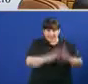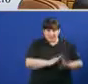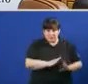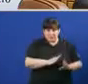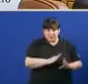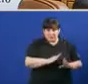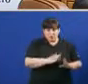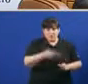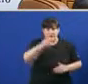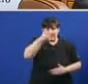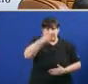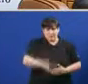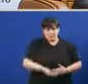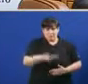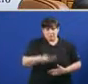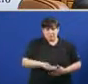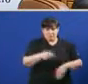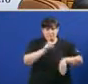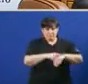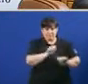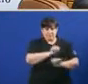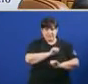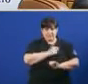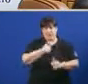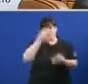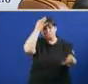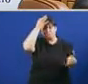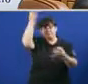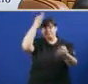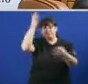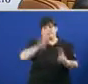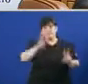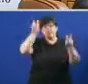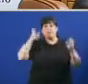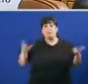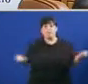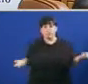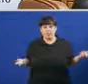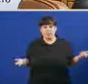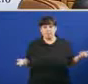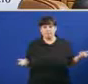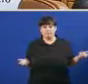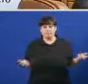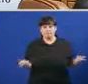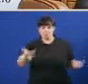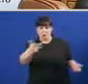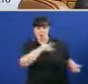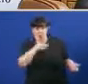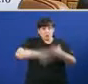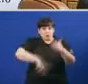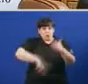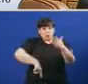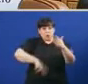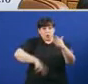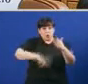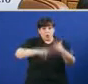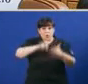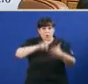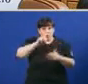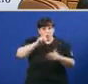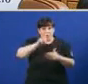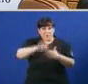básicas importantes, falo particularmente do intervencionismo vascular e falolle tamén